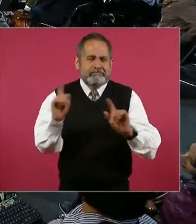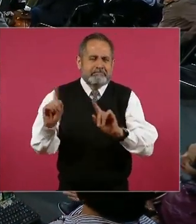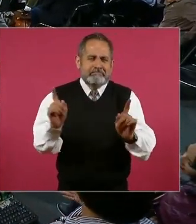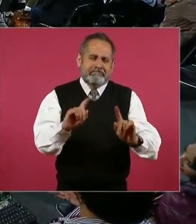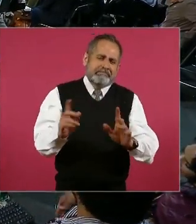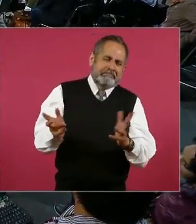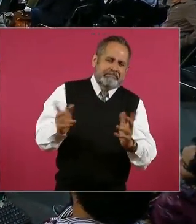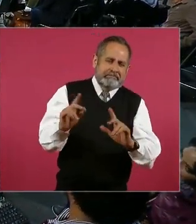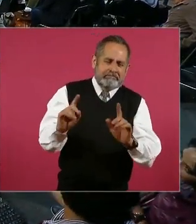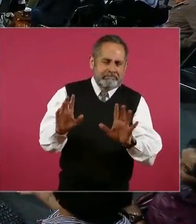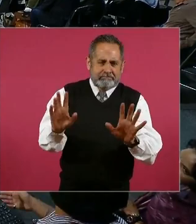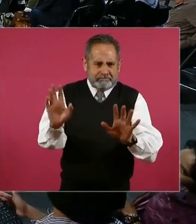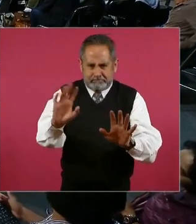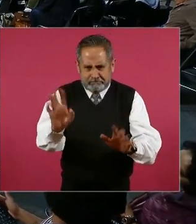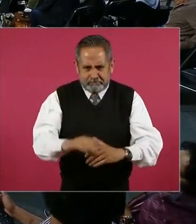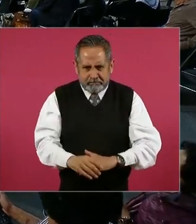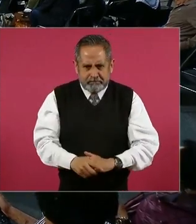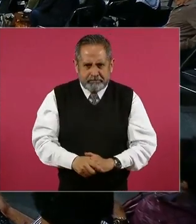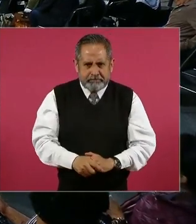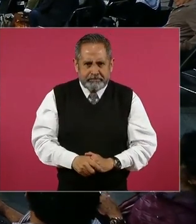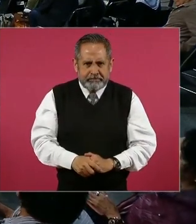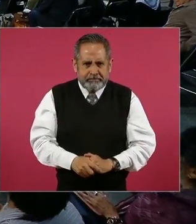no entonces